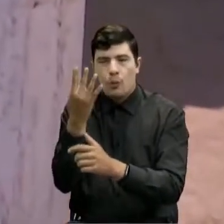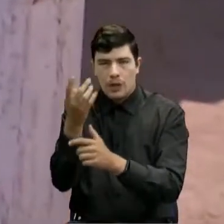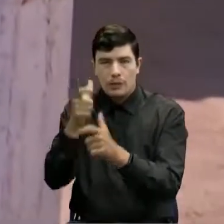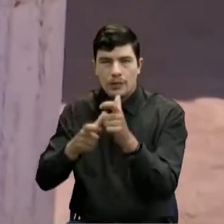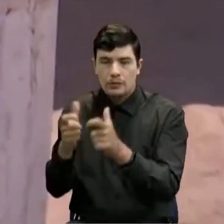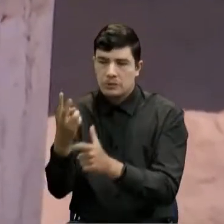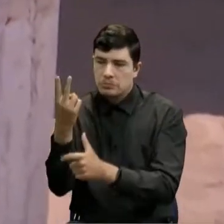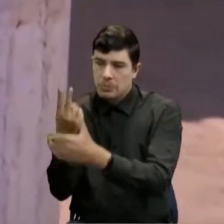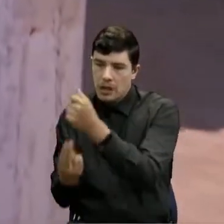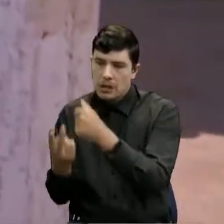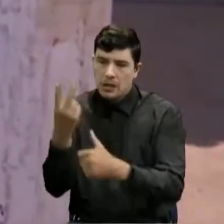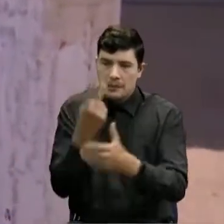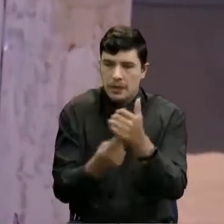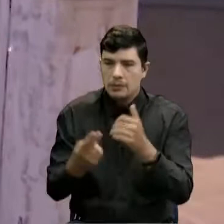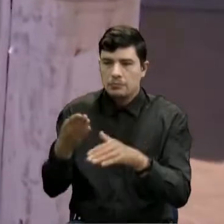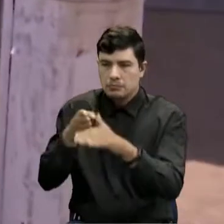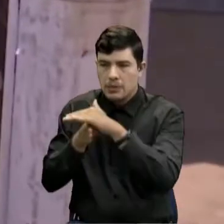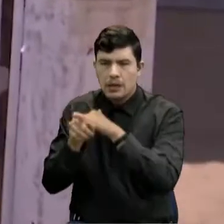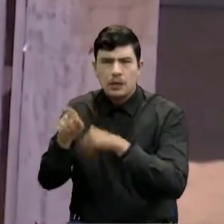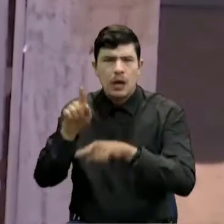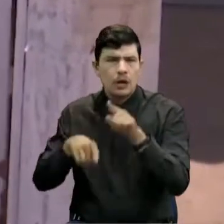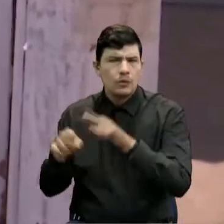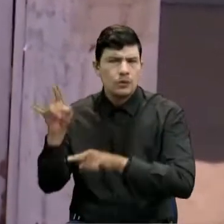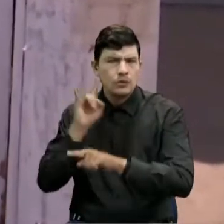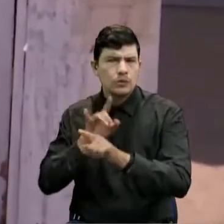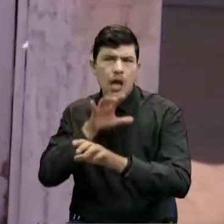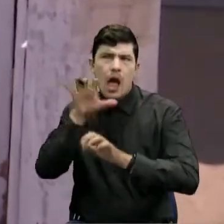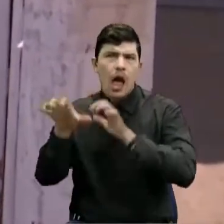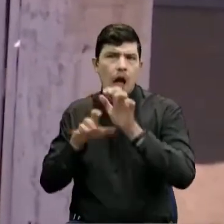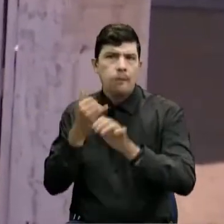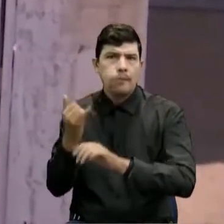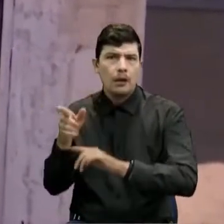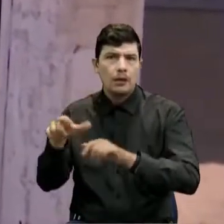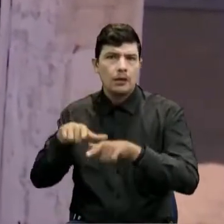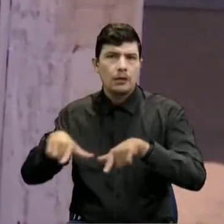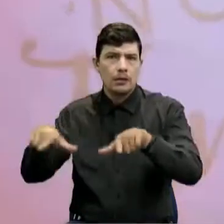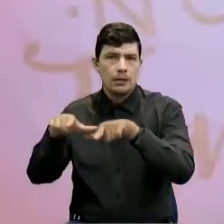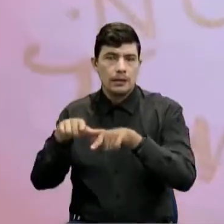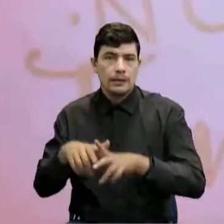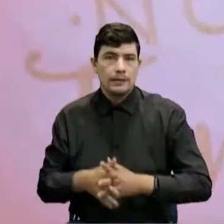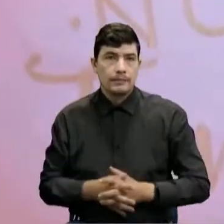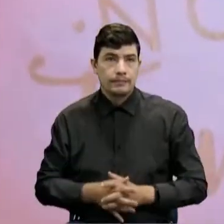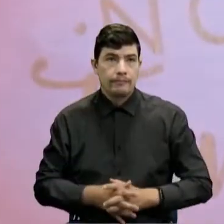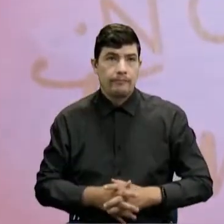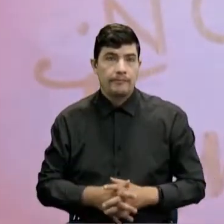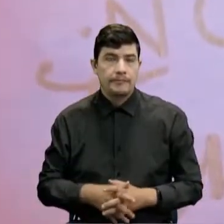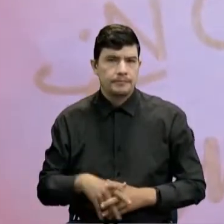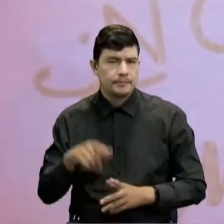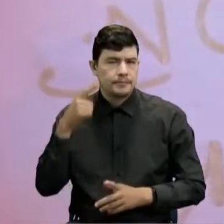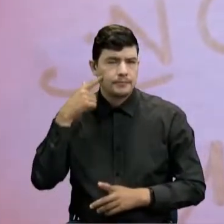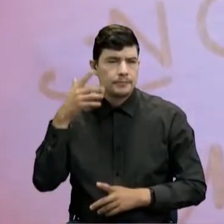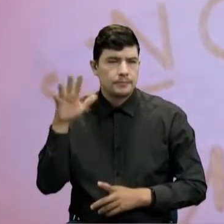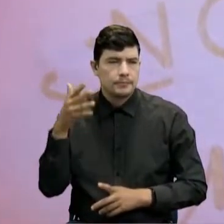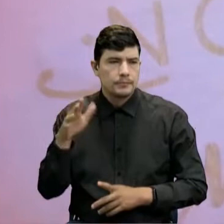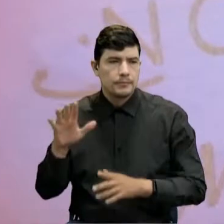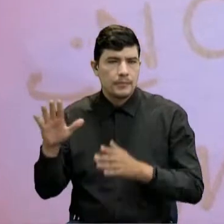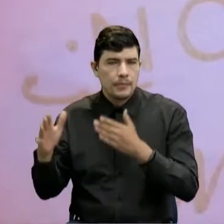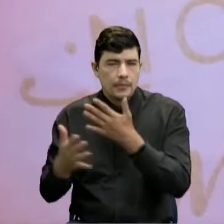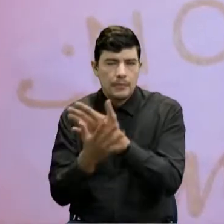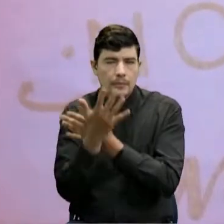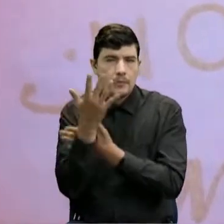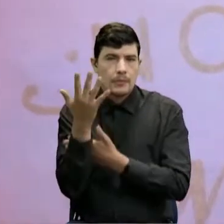de la comunidad se habrían escuchado algunos gritos de auxilio en este sitio. A las 5 de la mañana